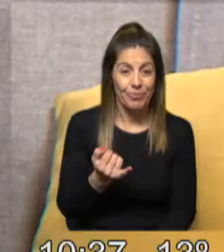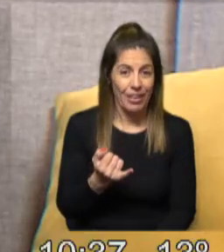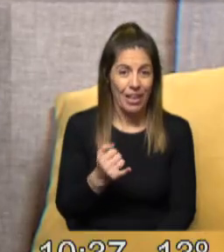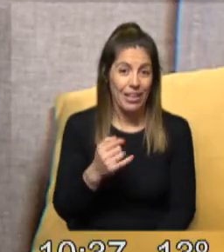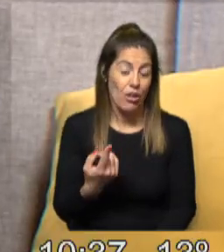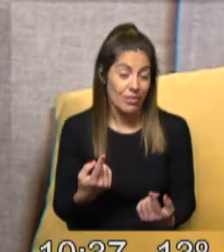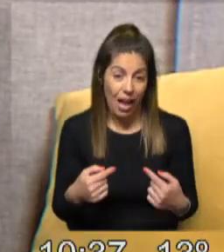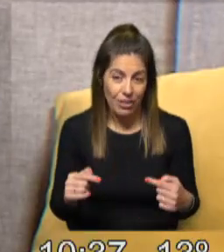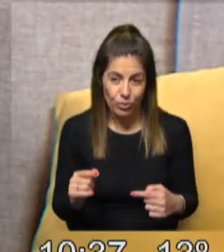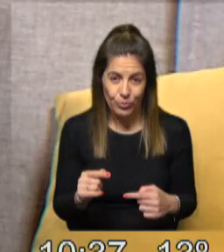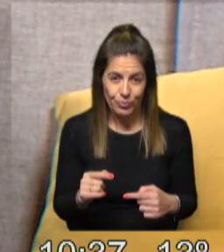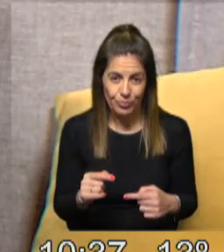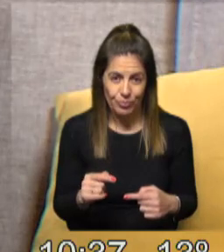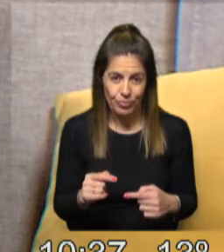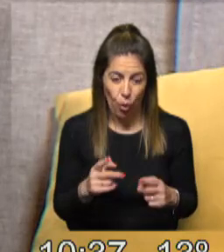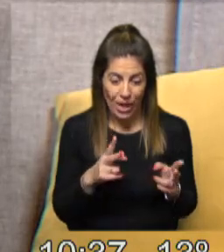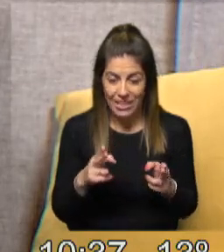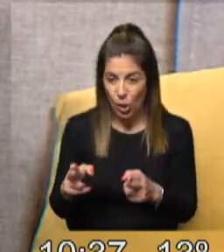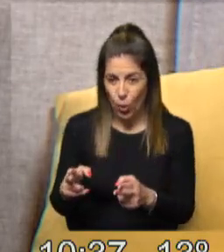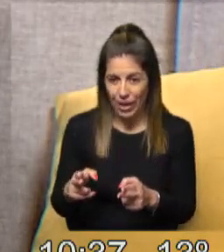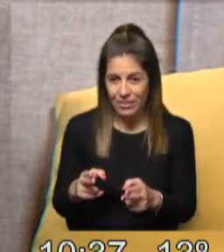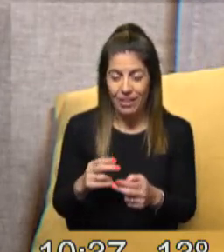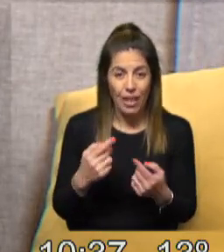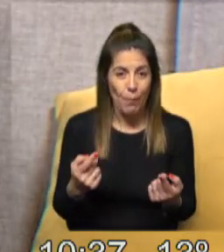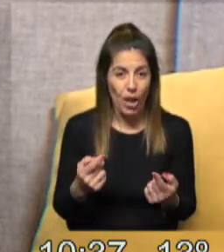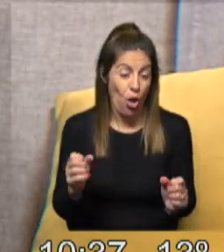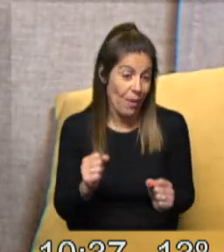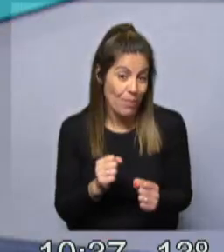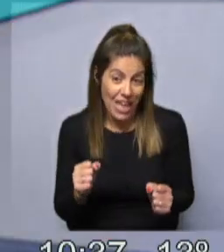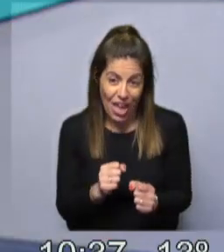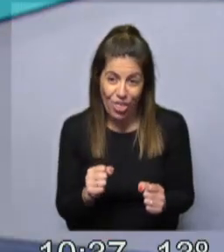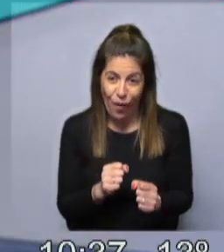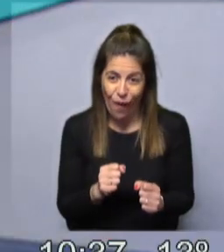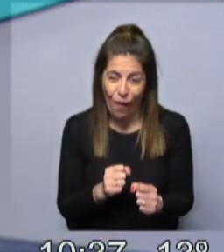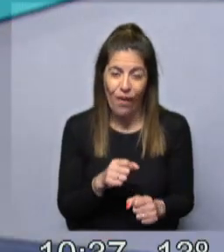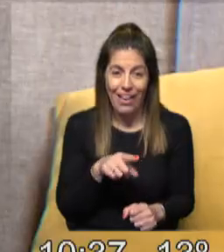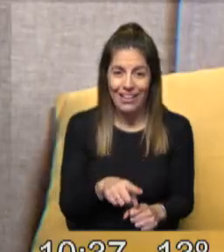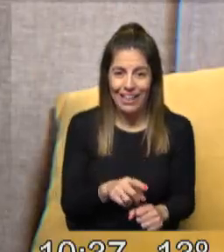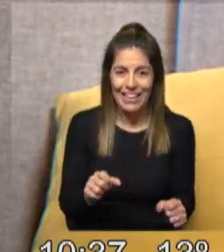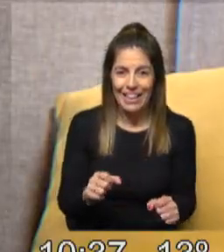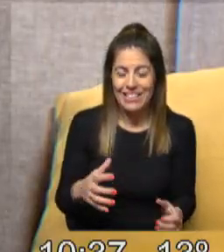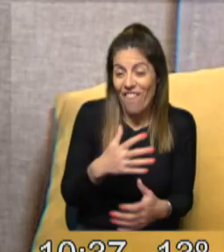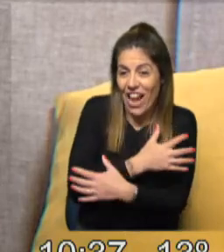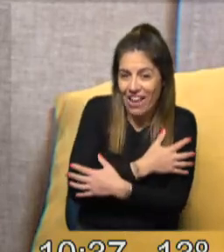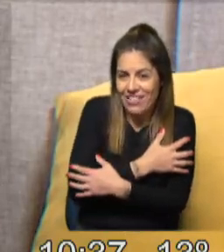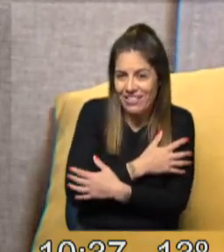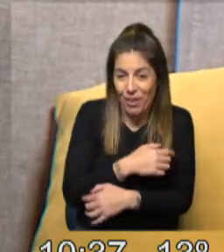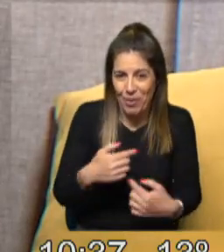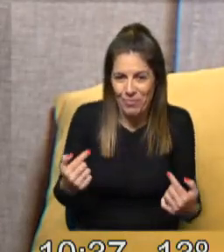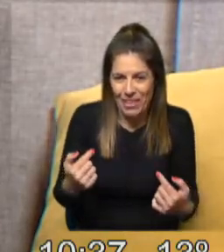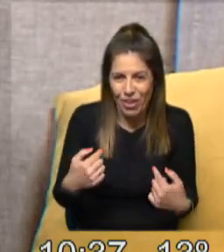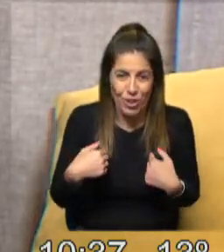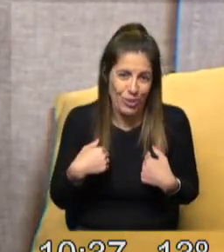hay una secuencia eróstica, un poco de miedo, que ahí tiende a... Que se abraza por el miedo. Ese tipo de cosas, y